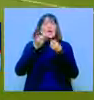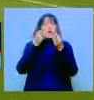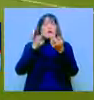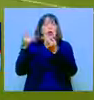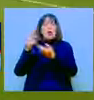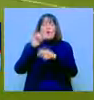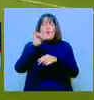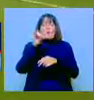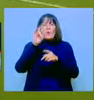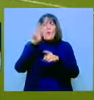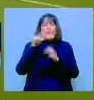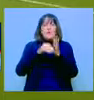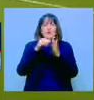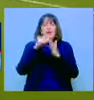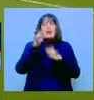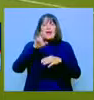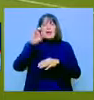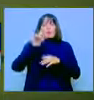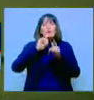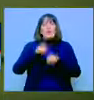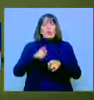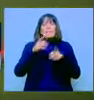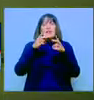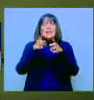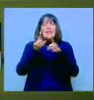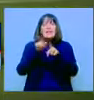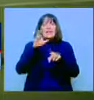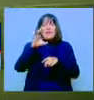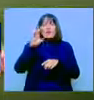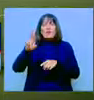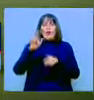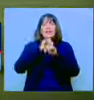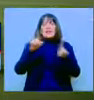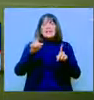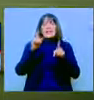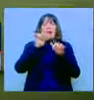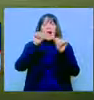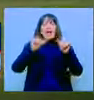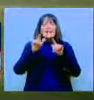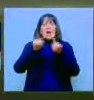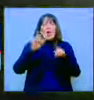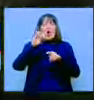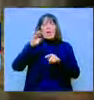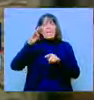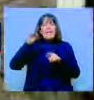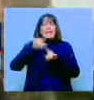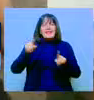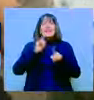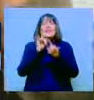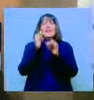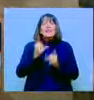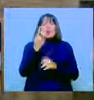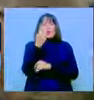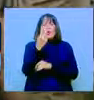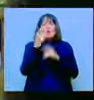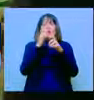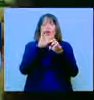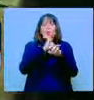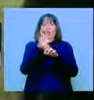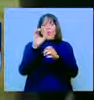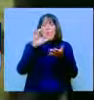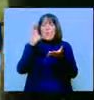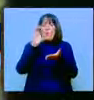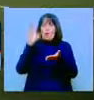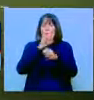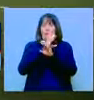Guardiola un millón de euros mientras que Cristiano Ronaldo y su agente Jorge Méndez regalaron dos unidades de cuidados intensivos en